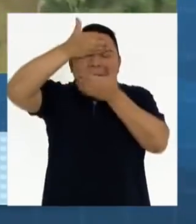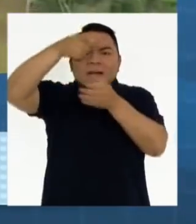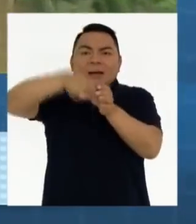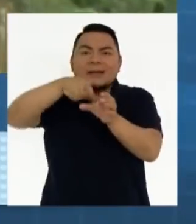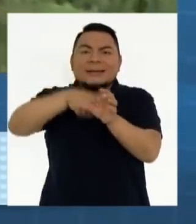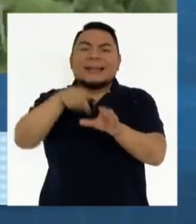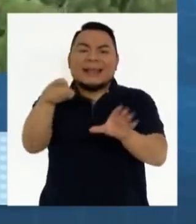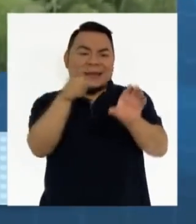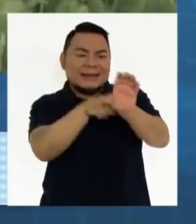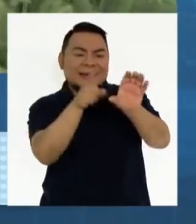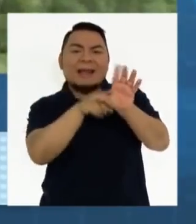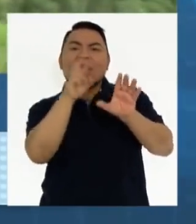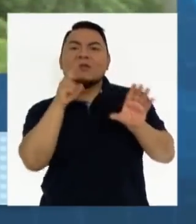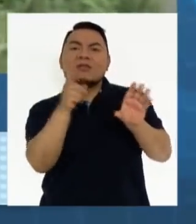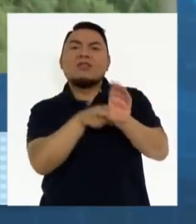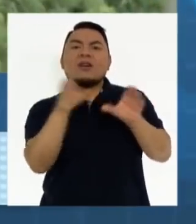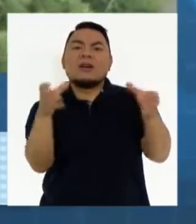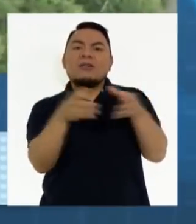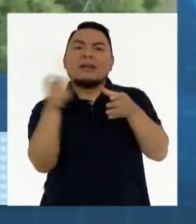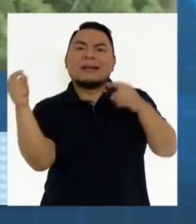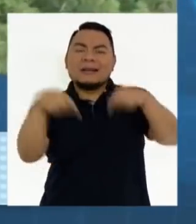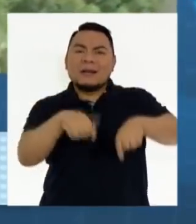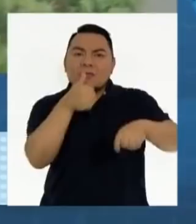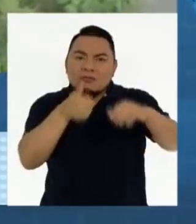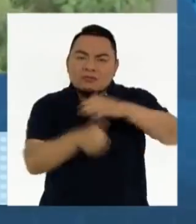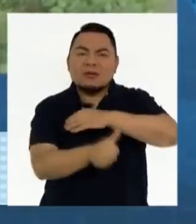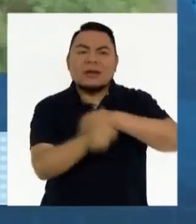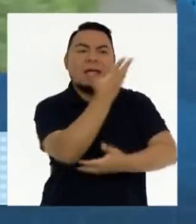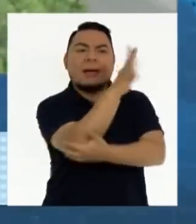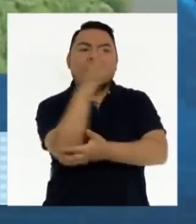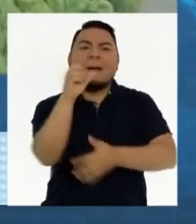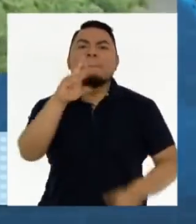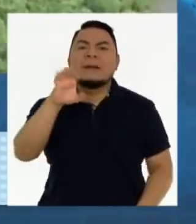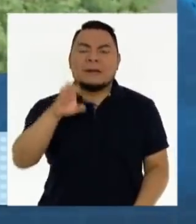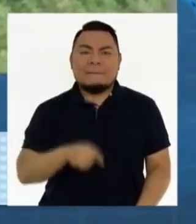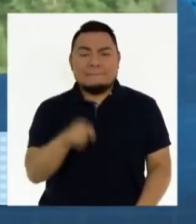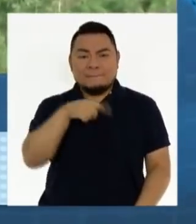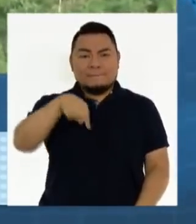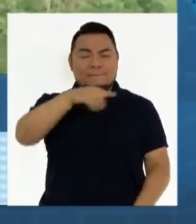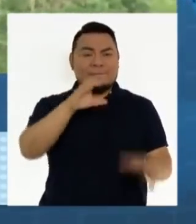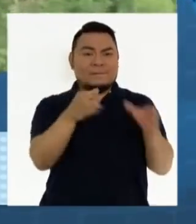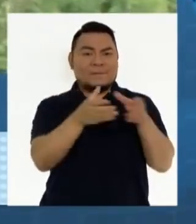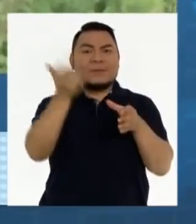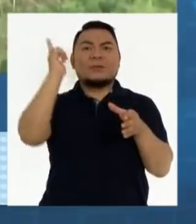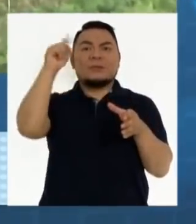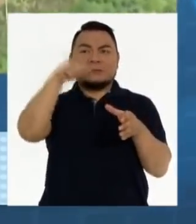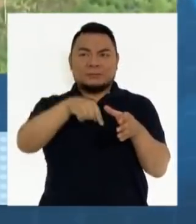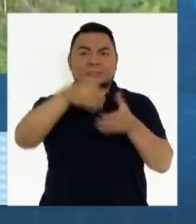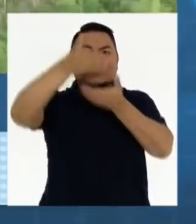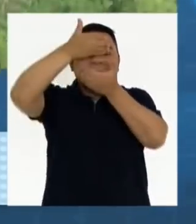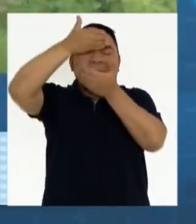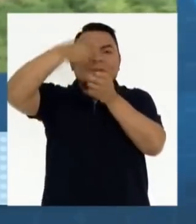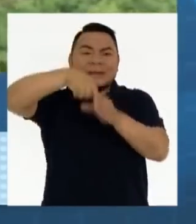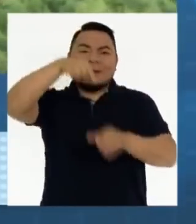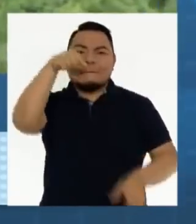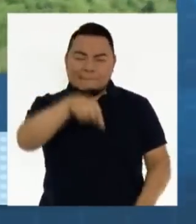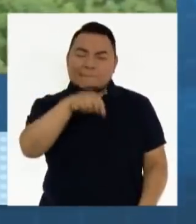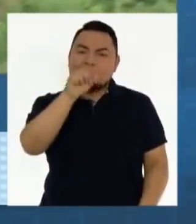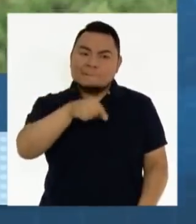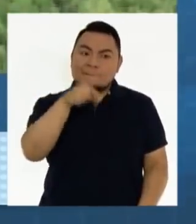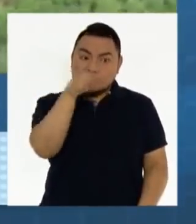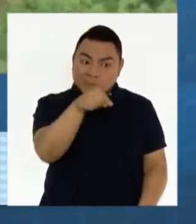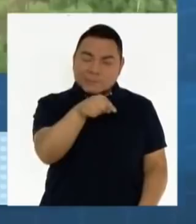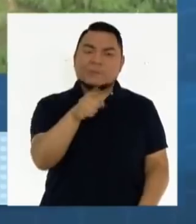Luminoso, de Brian, ¿no? Y todos esos criminales, cabecillas y lugartenientes,